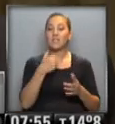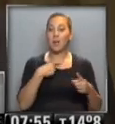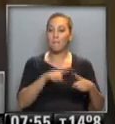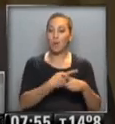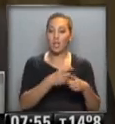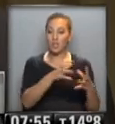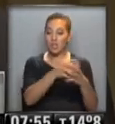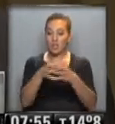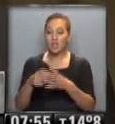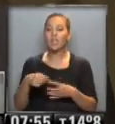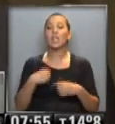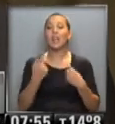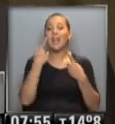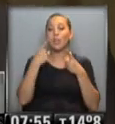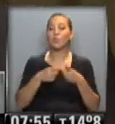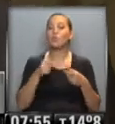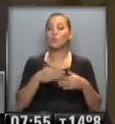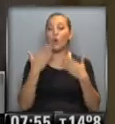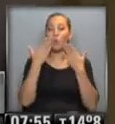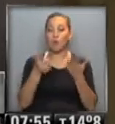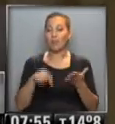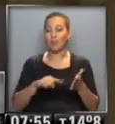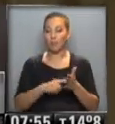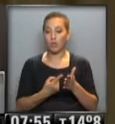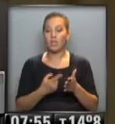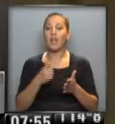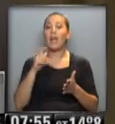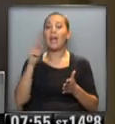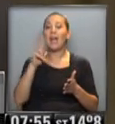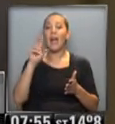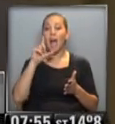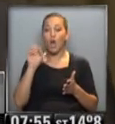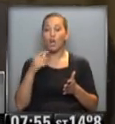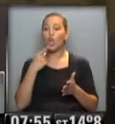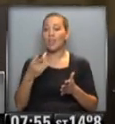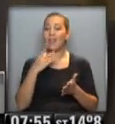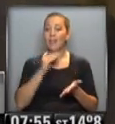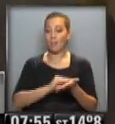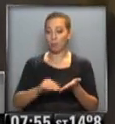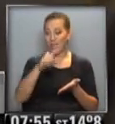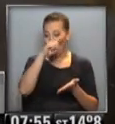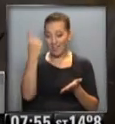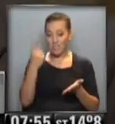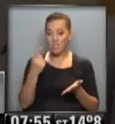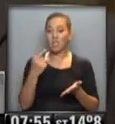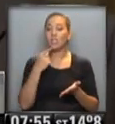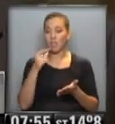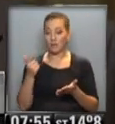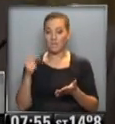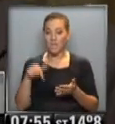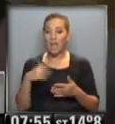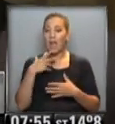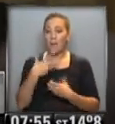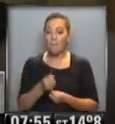y su representación institucional en la ciudad de Buenos Aires. Elisa Carrió es una precandidata a diputada nacional, adhiere, apoya,